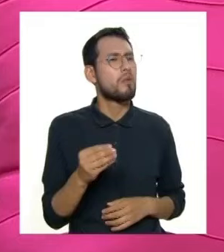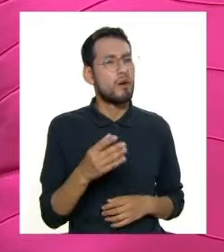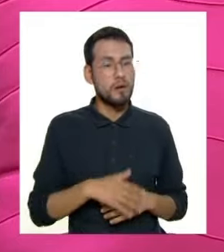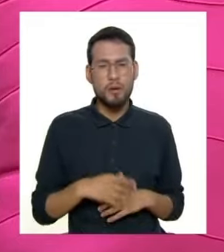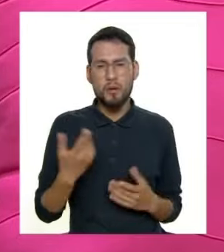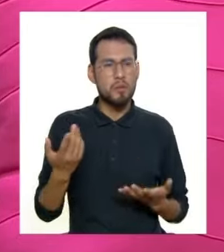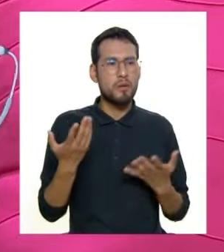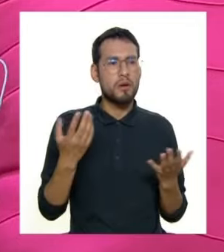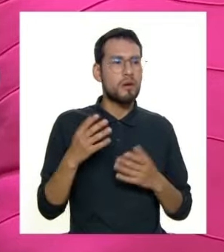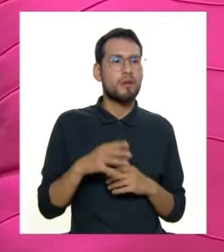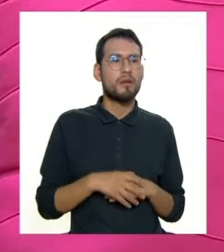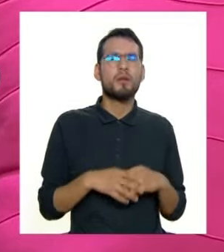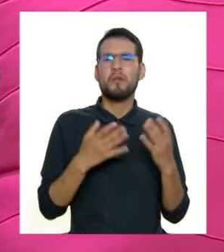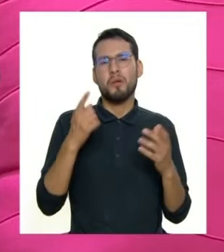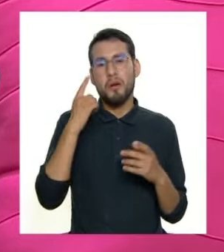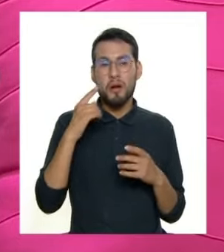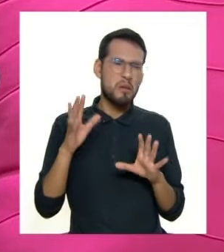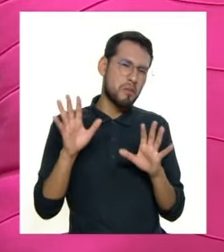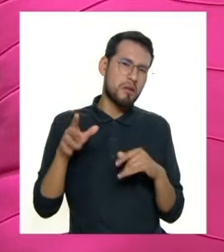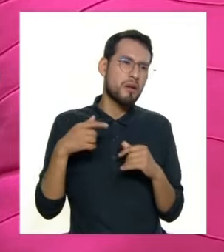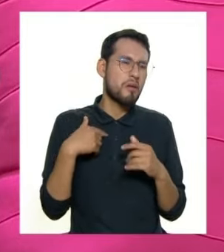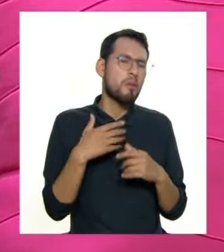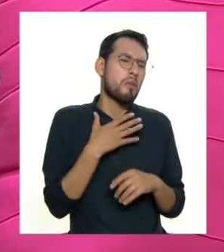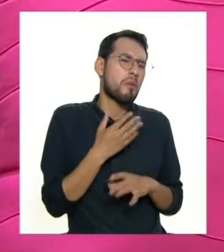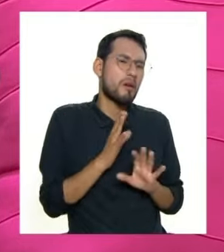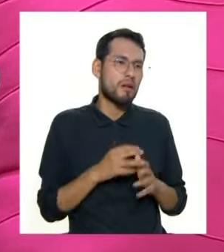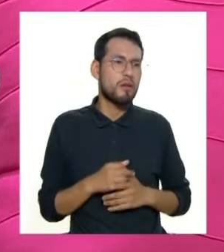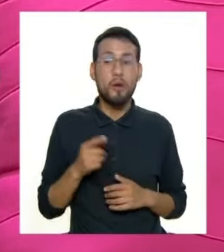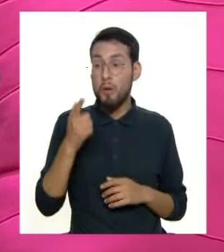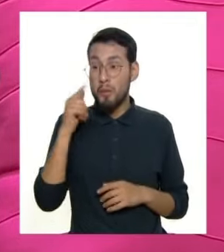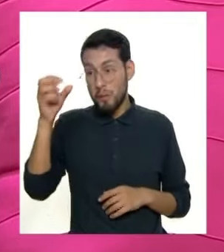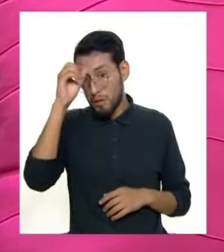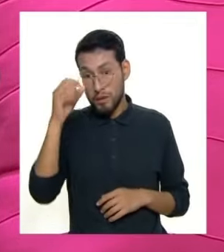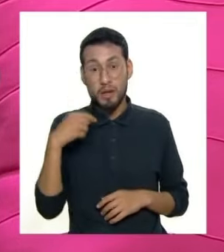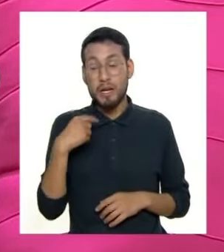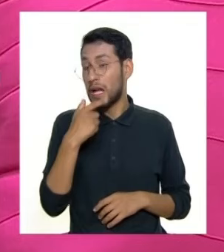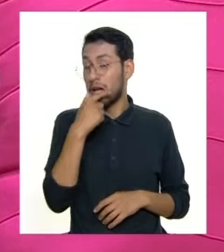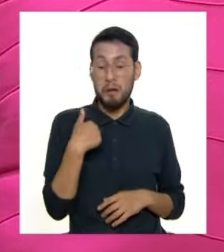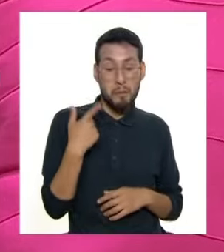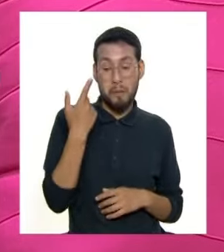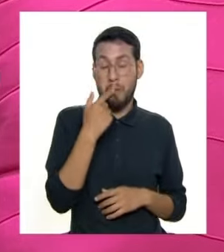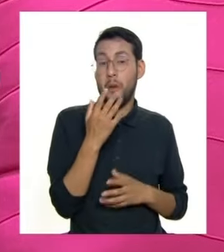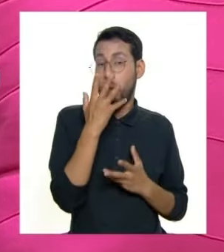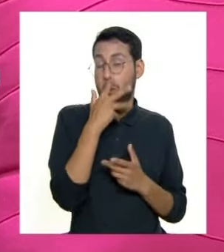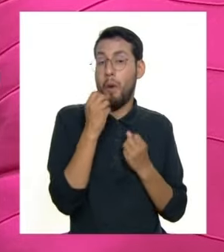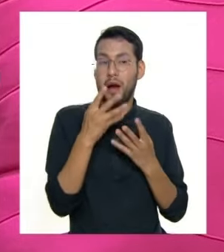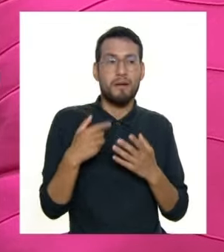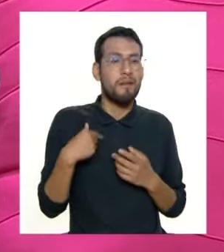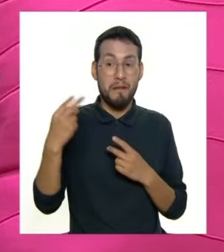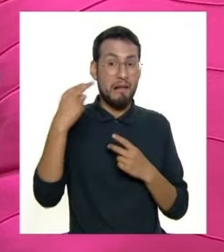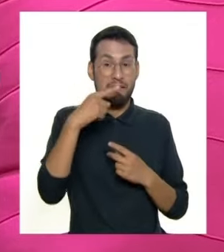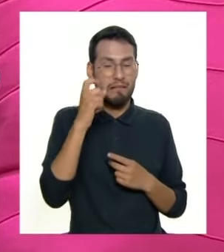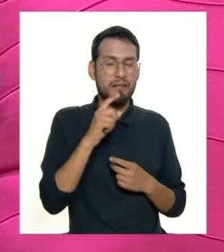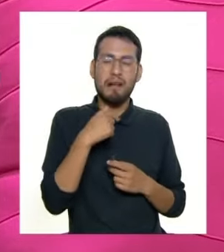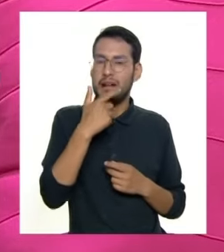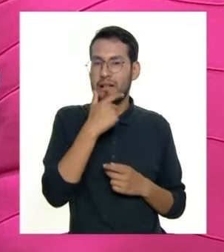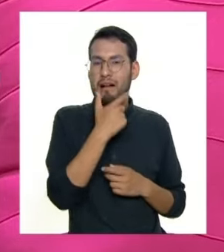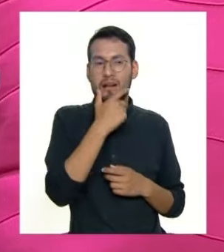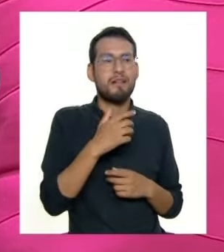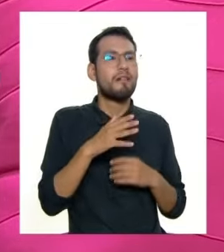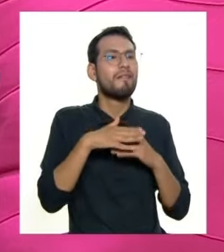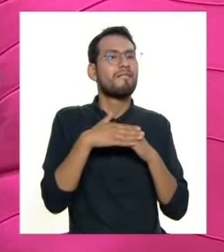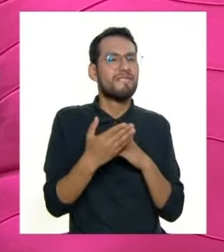no vea... Por monería, porque de repente el esposo no sabe que tiene dientes postizos, ¿no? Claro. Yeah. Entonces dice, no quiero que me vea así, ¿no? Y al